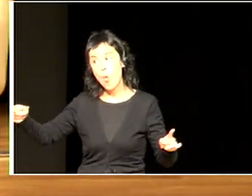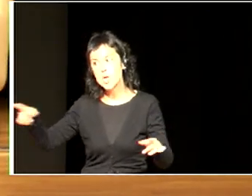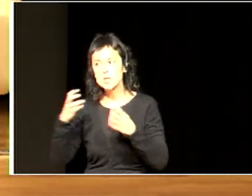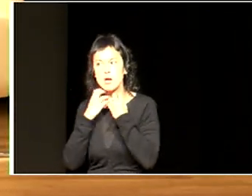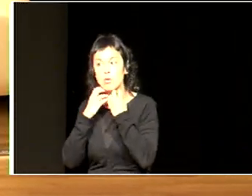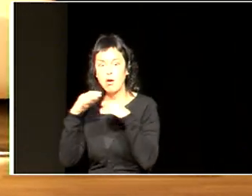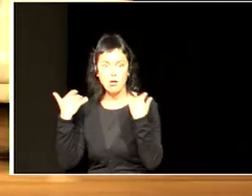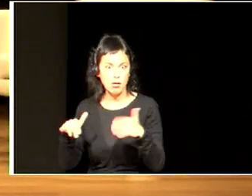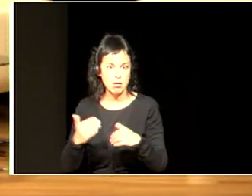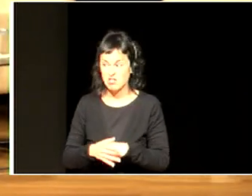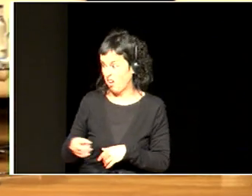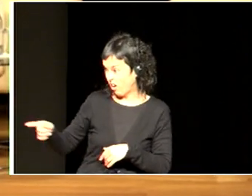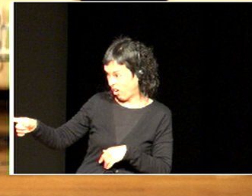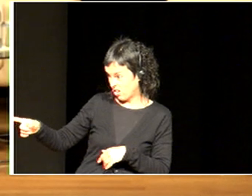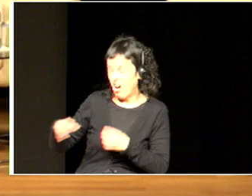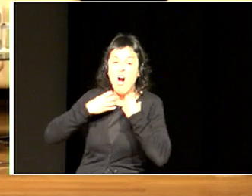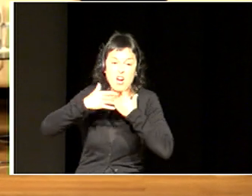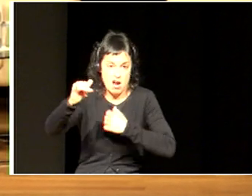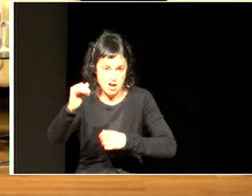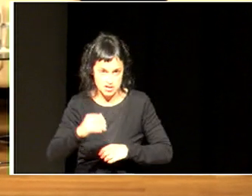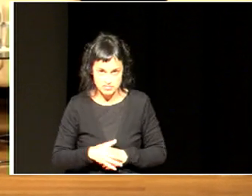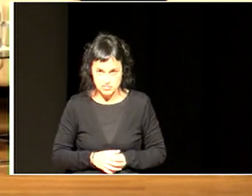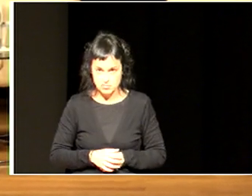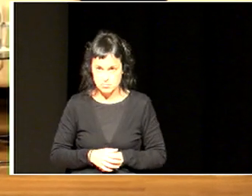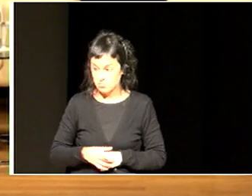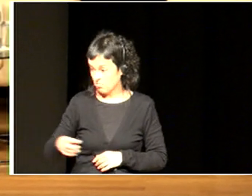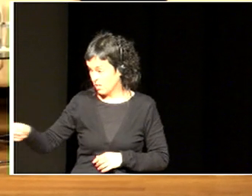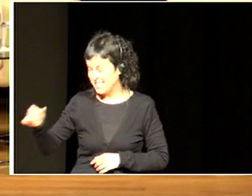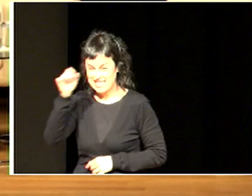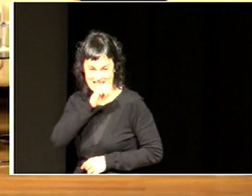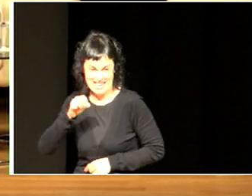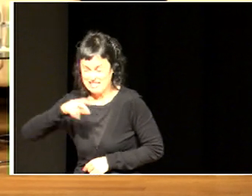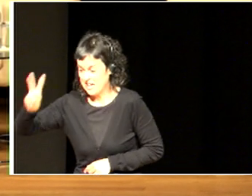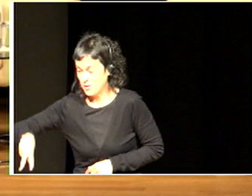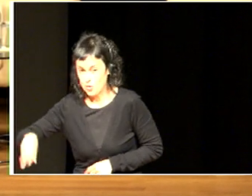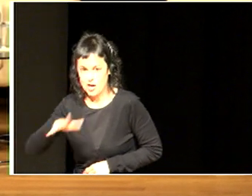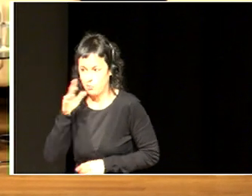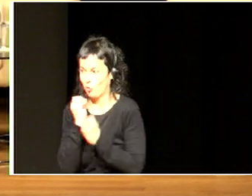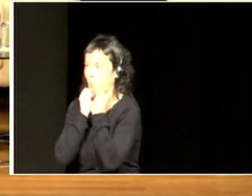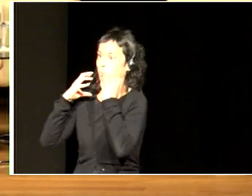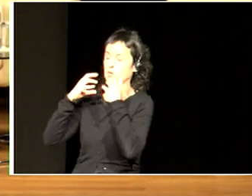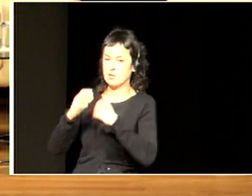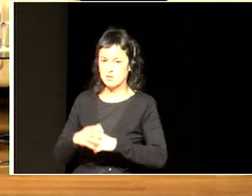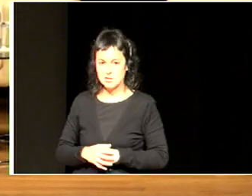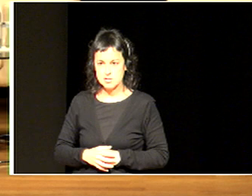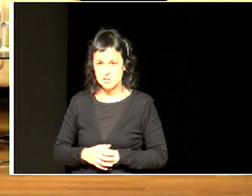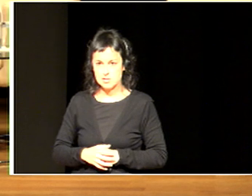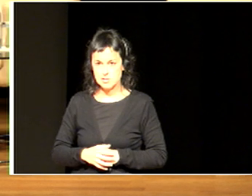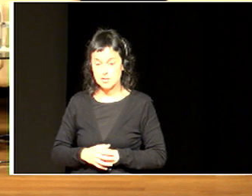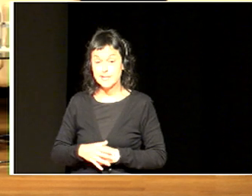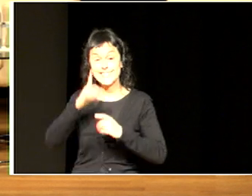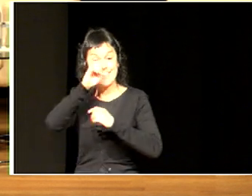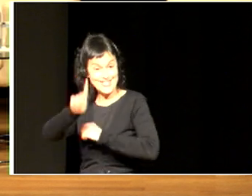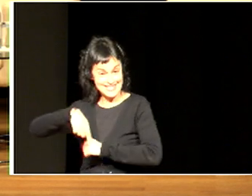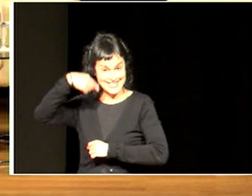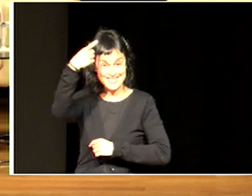esa estatinas esa no va a poder cantar la vida porque tiene anginas y el año que viene